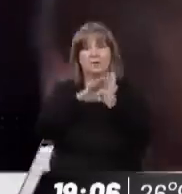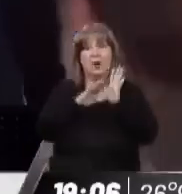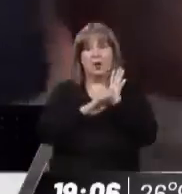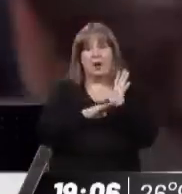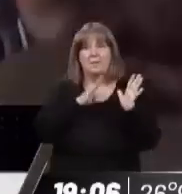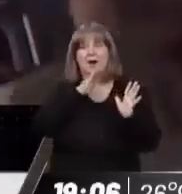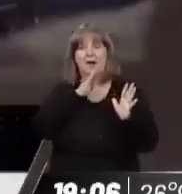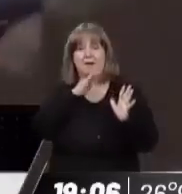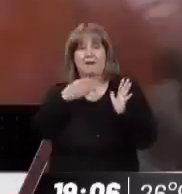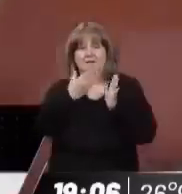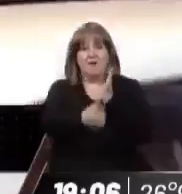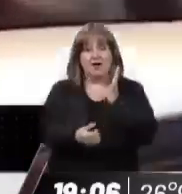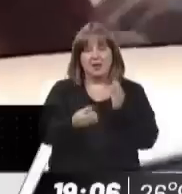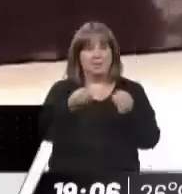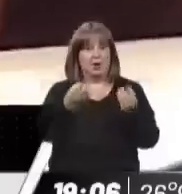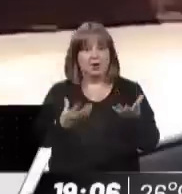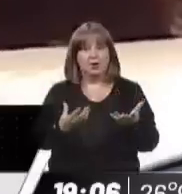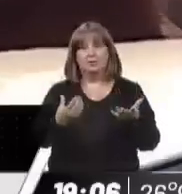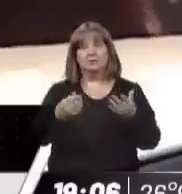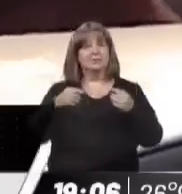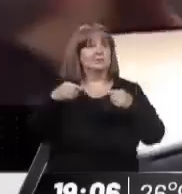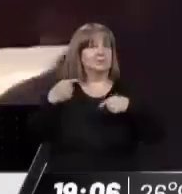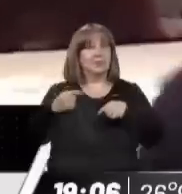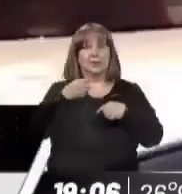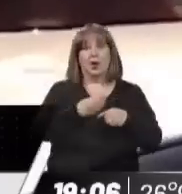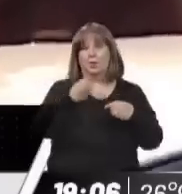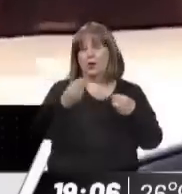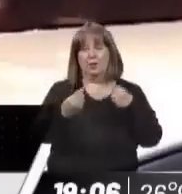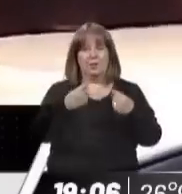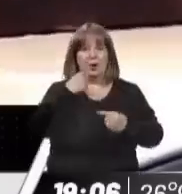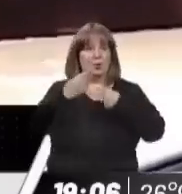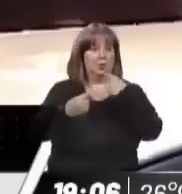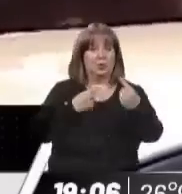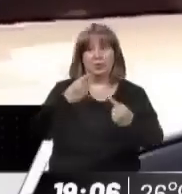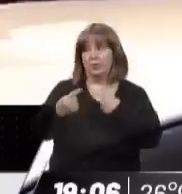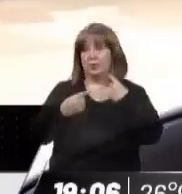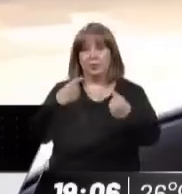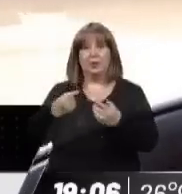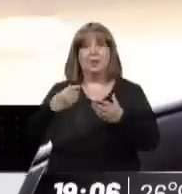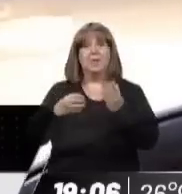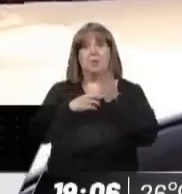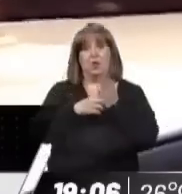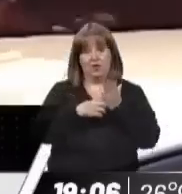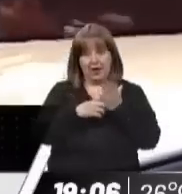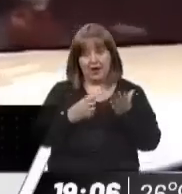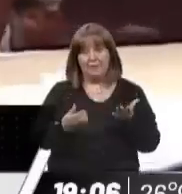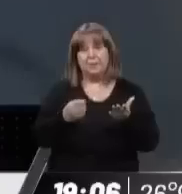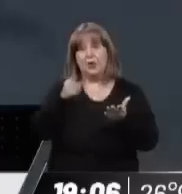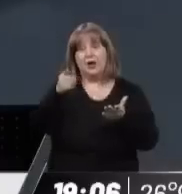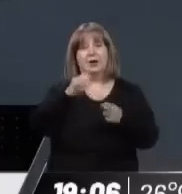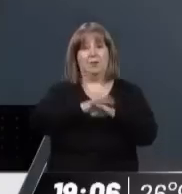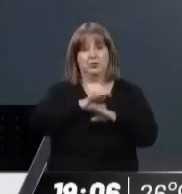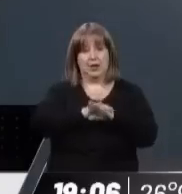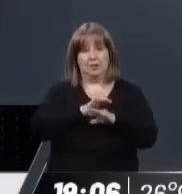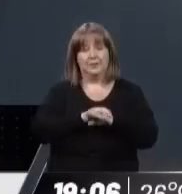realizaciones de documentos y también de declaraciones a los técnicos que estuvieron en sus manos la manipulación del